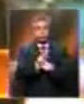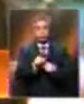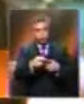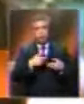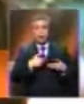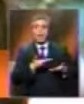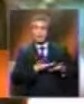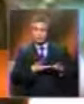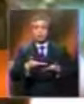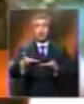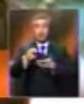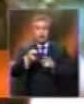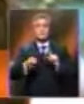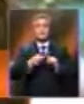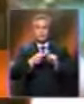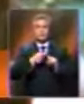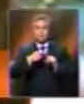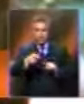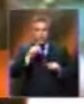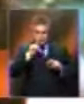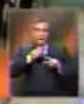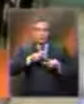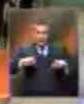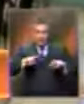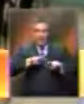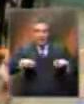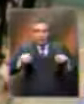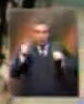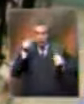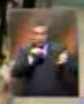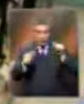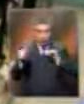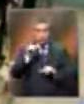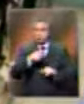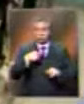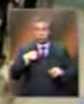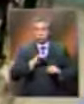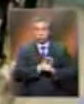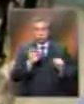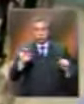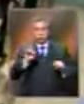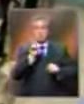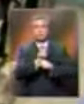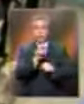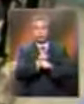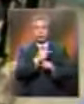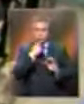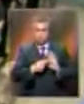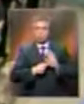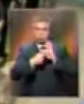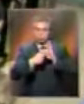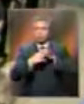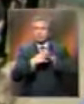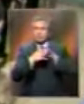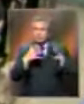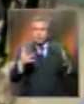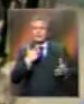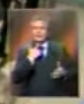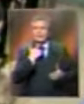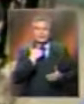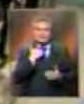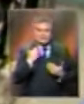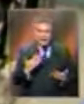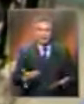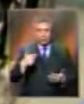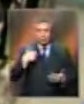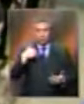a participar de una investigación en un laboratorio. Nunca me imaginé que la profesora nos iba a proponer algo como tan interesante, siendo